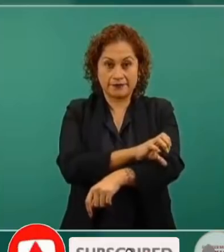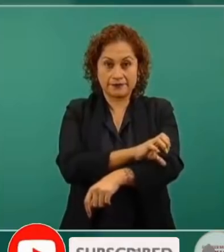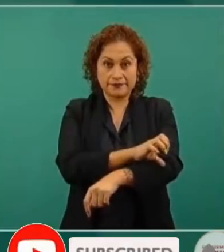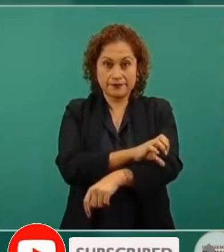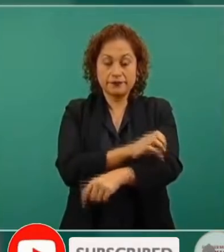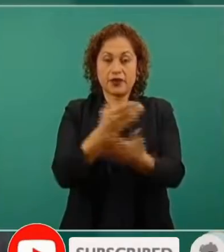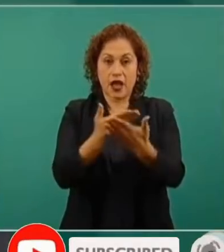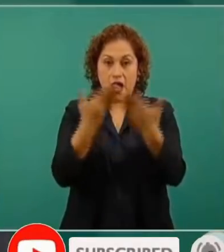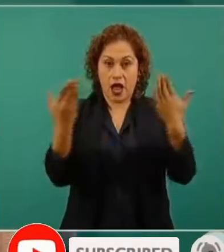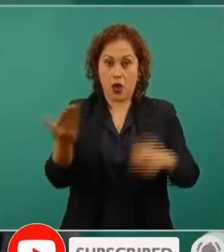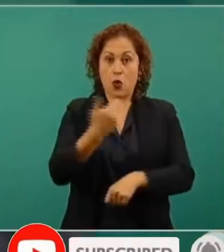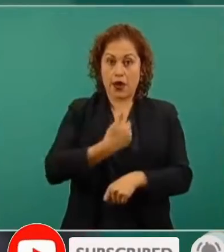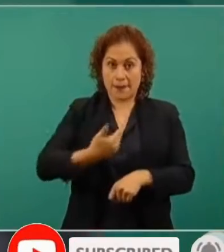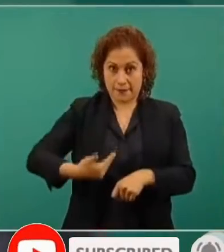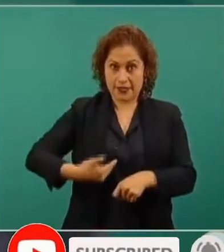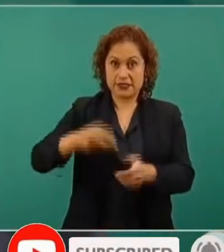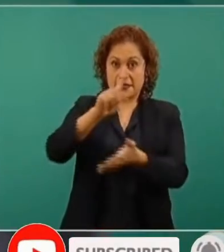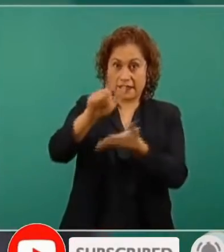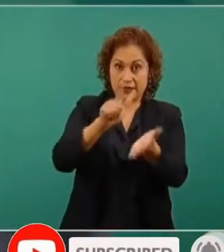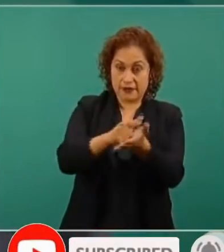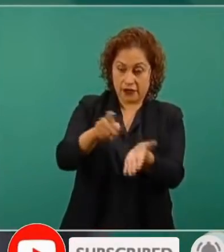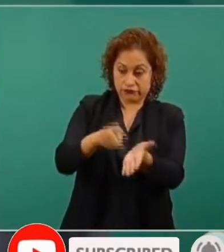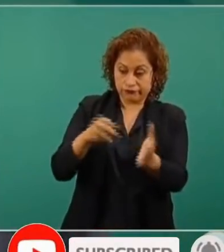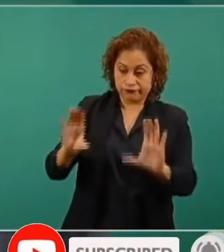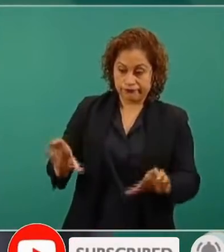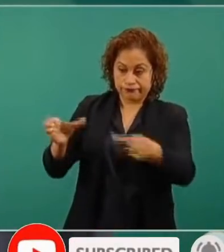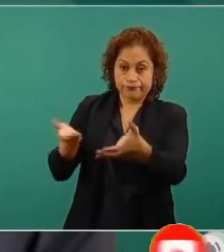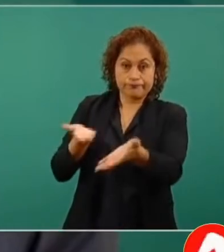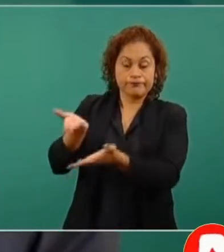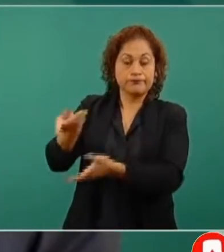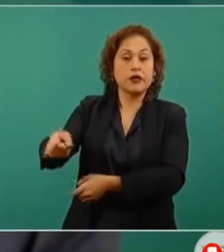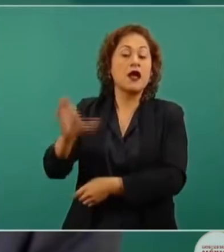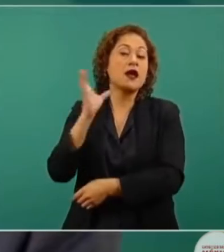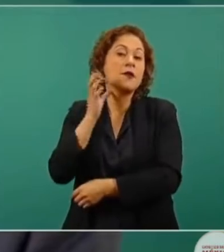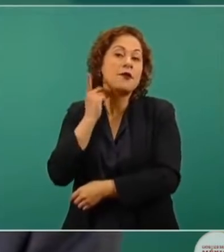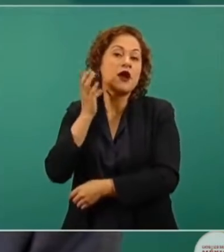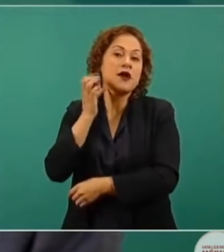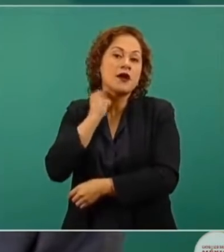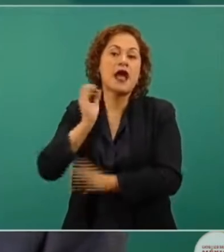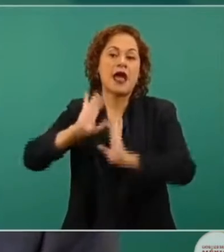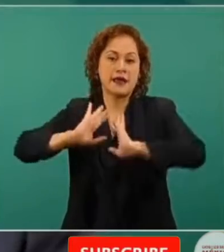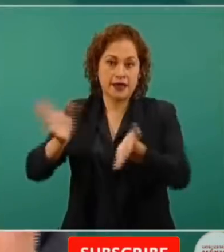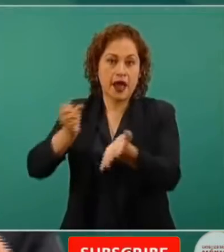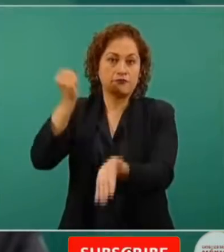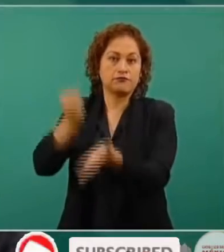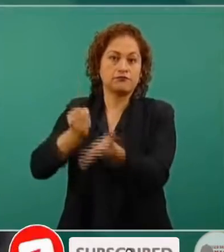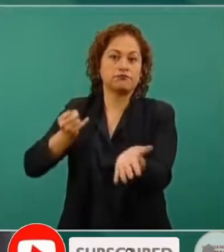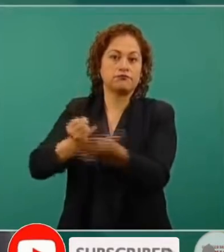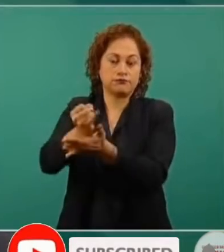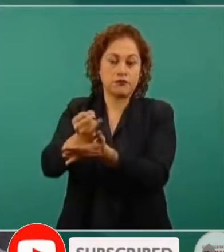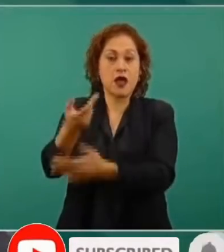al Congreso de la Unión y que fue aprobada, ¿verdad?, en ambas cámaras, en donde la